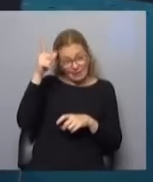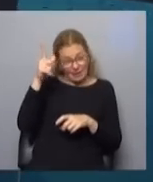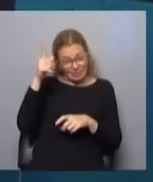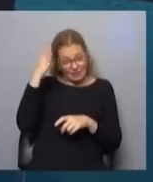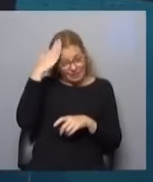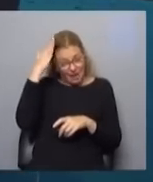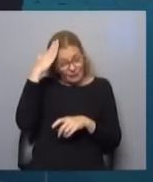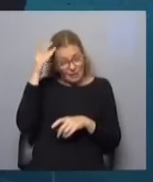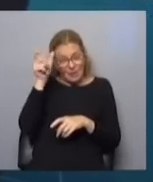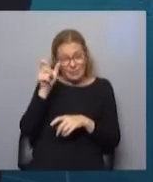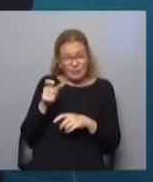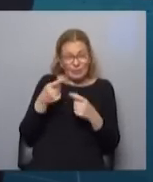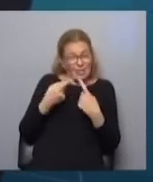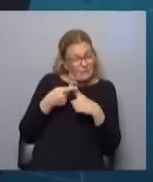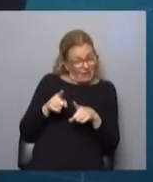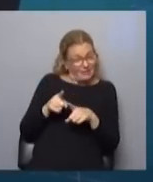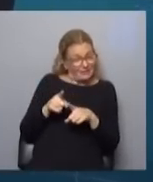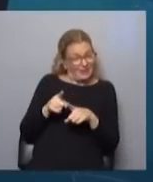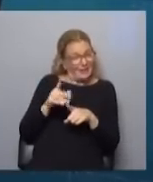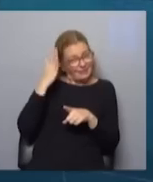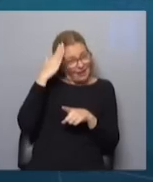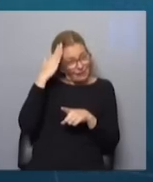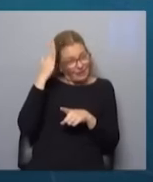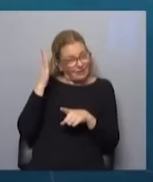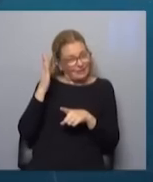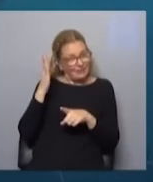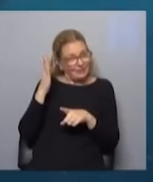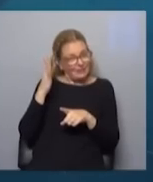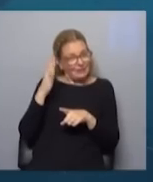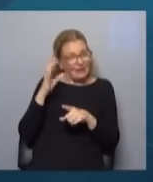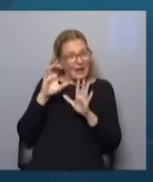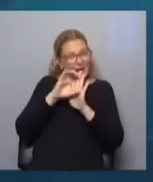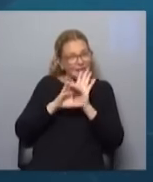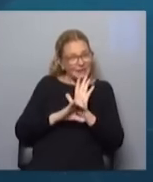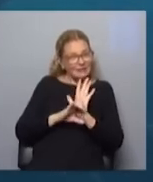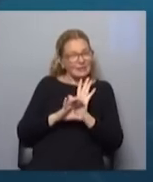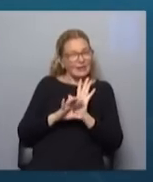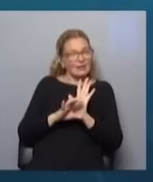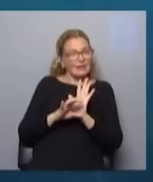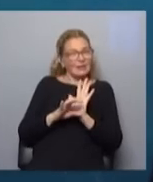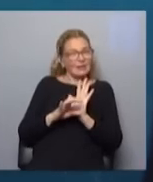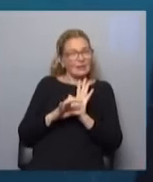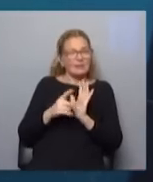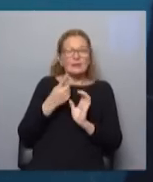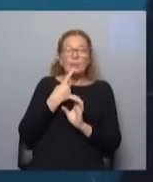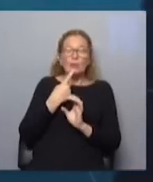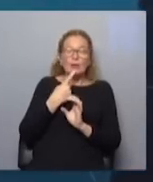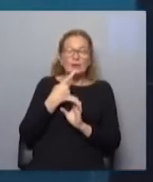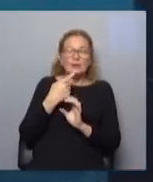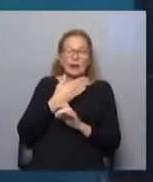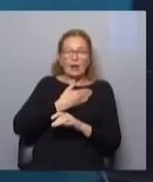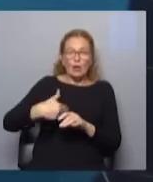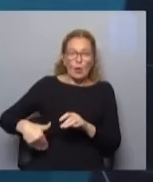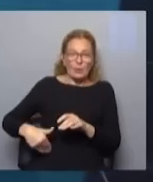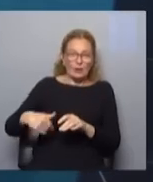el ciudadano sabe diferenciar las diferencias las características de las políticas de los gobiernos anteriores